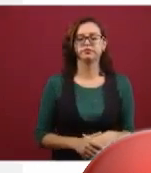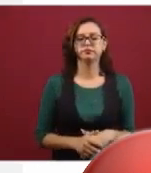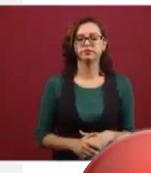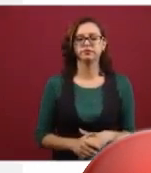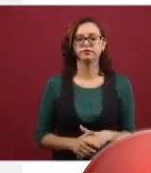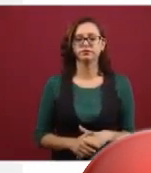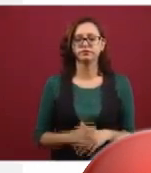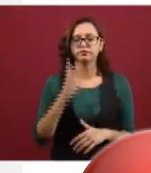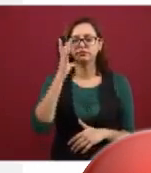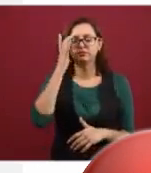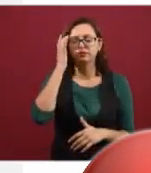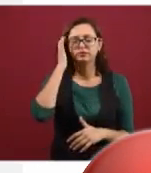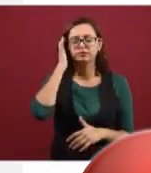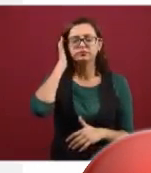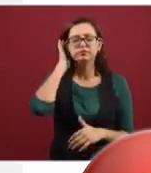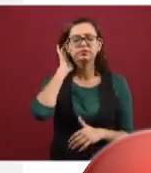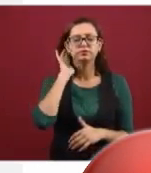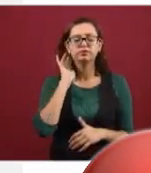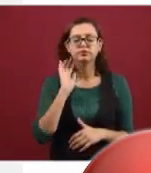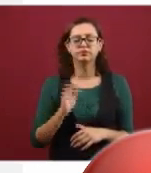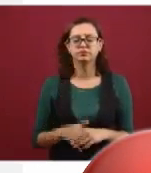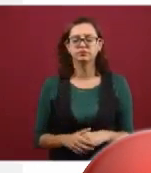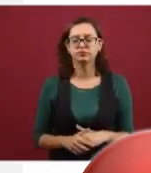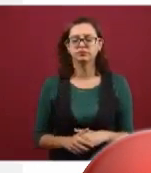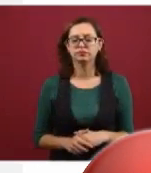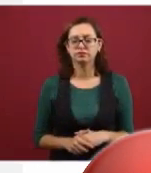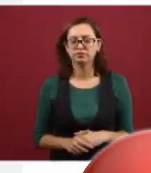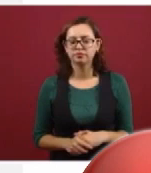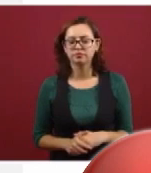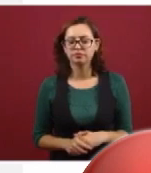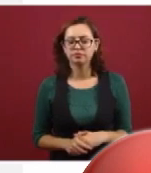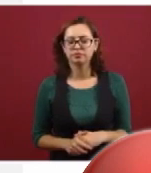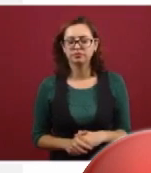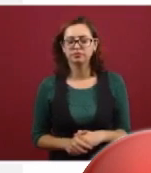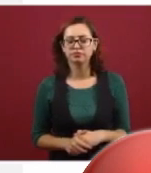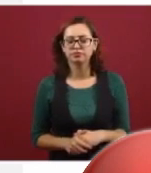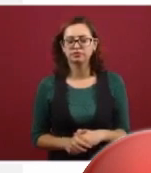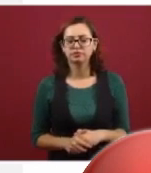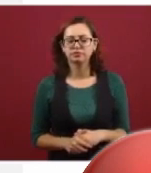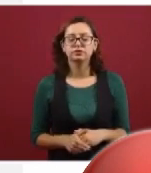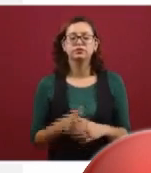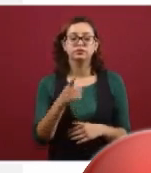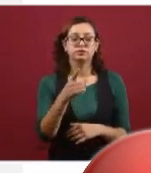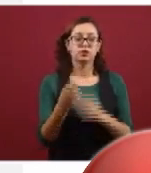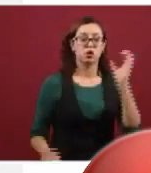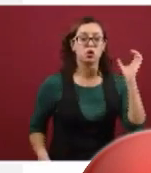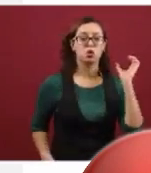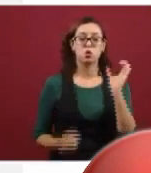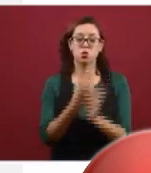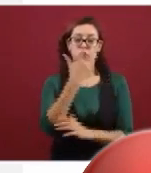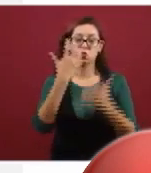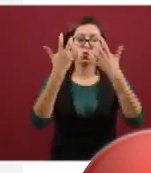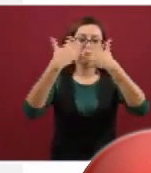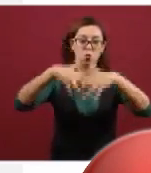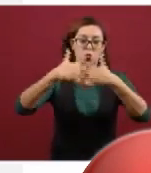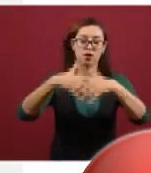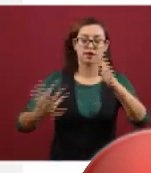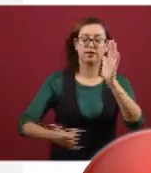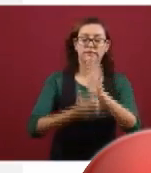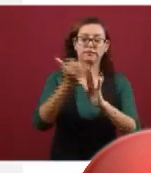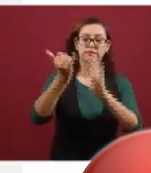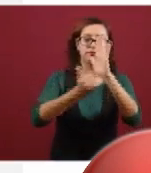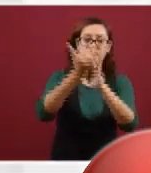relevancia será la capitalización destinada al financiamiento de la nueva refinería de Dos Bocas,